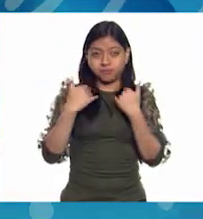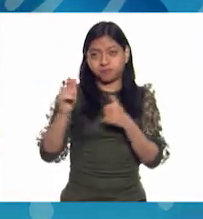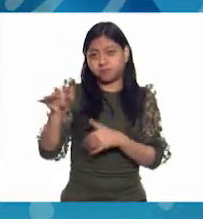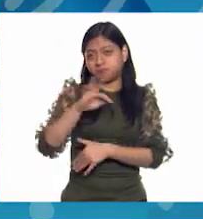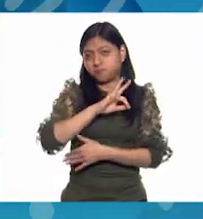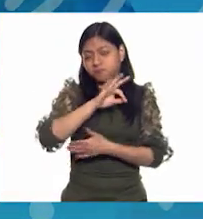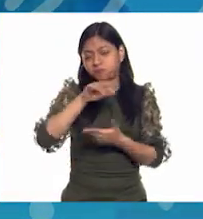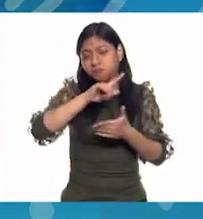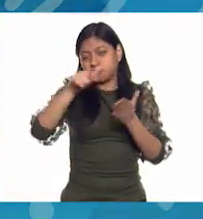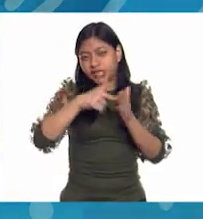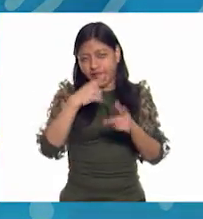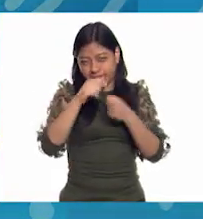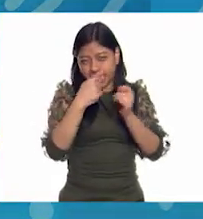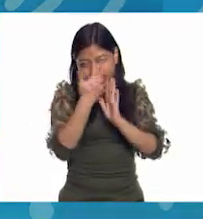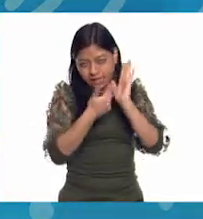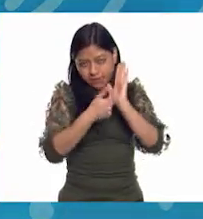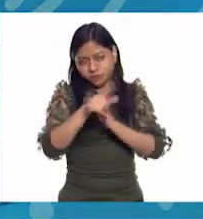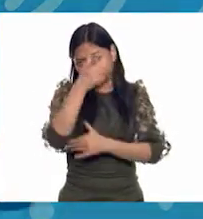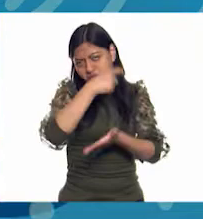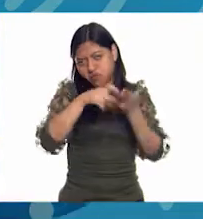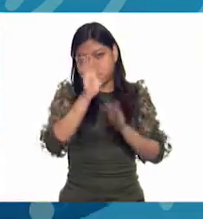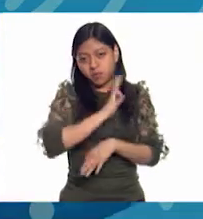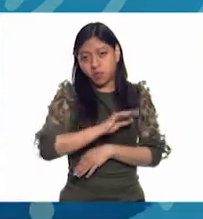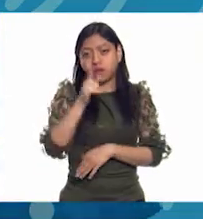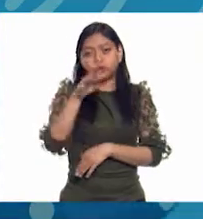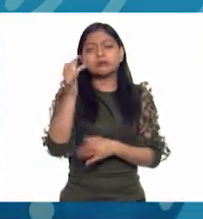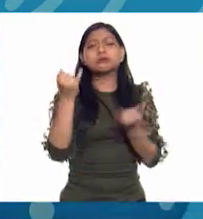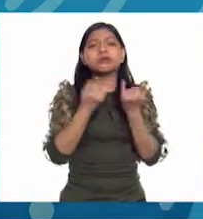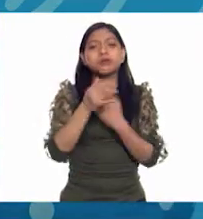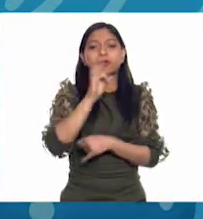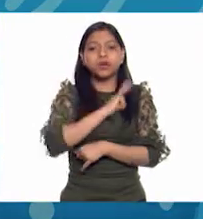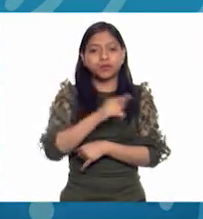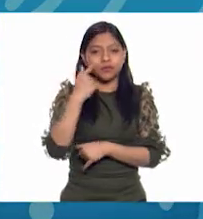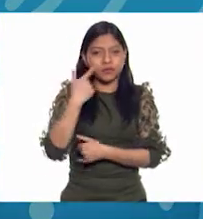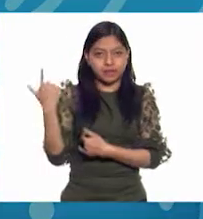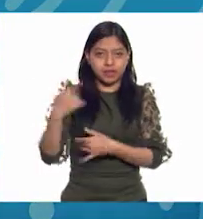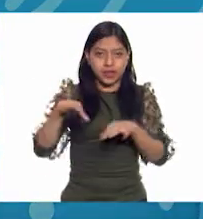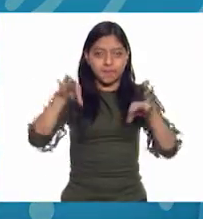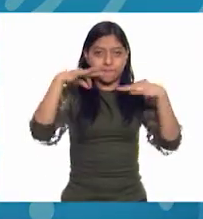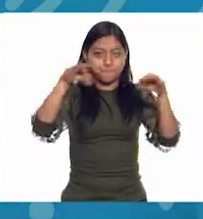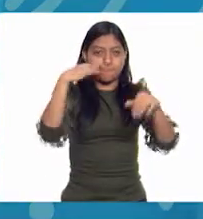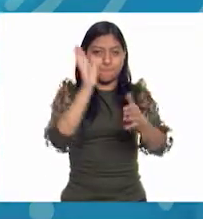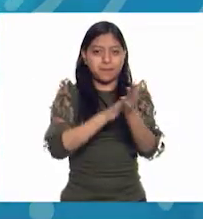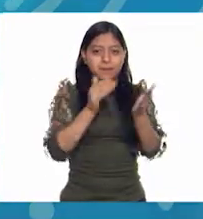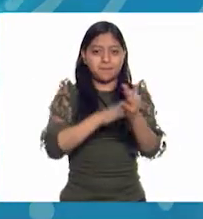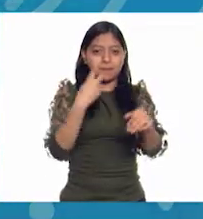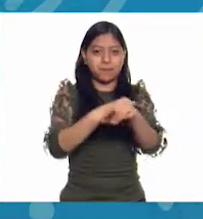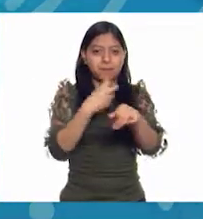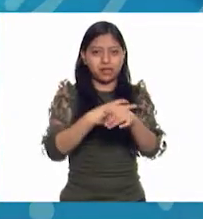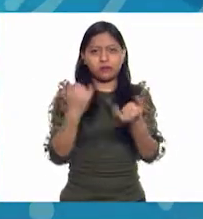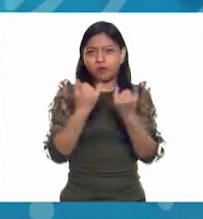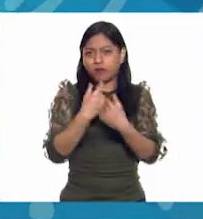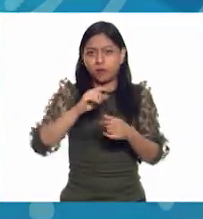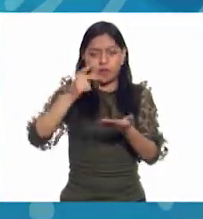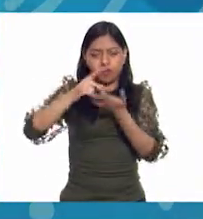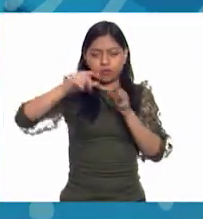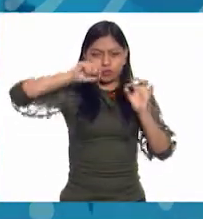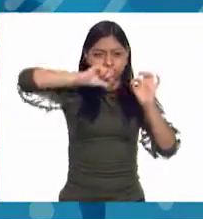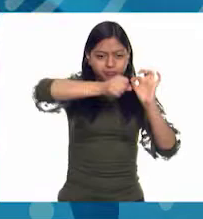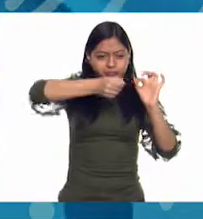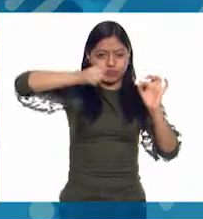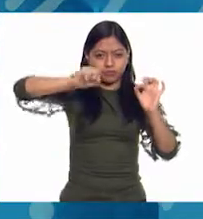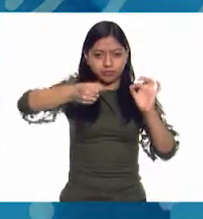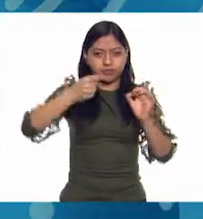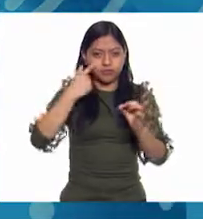ferretería, lo que pueden usar es simplemente una cartulina en la que le hacen un hoyito, incluso puede ser con una pluma, y entonces se van a